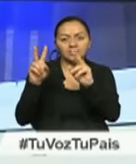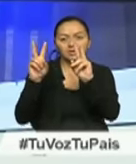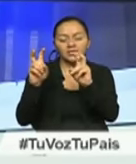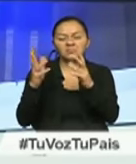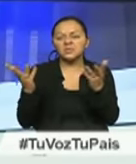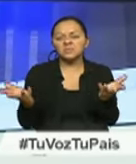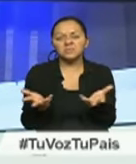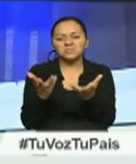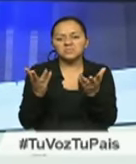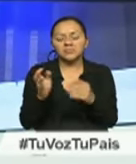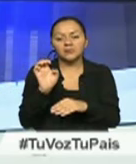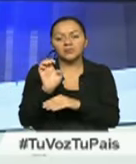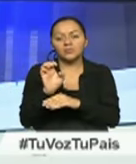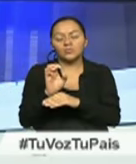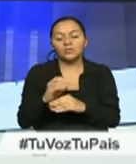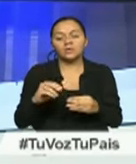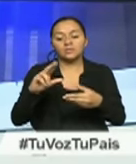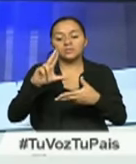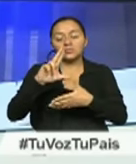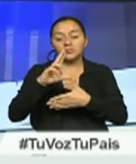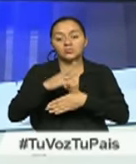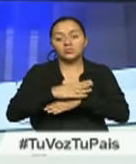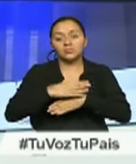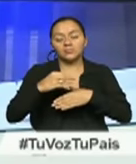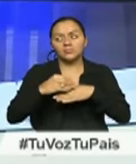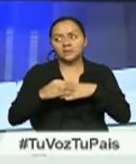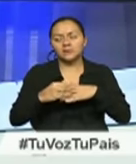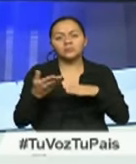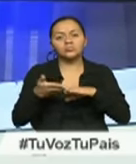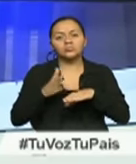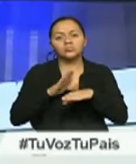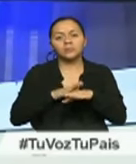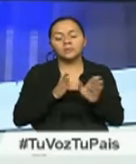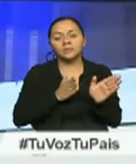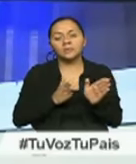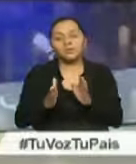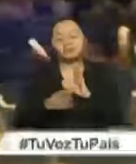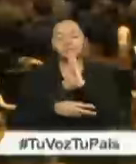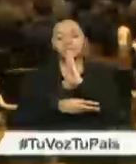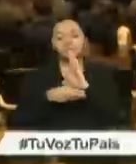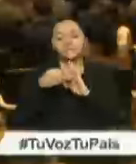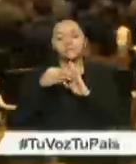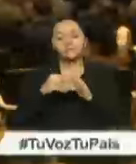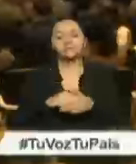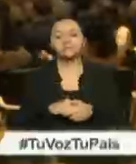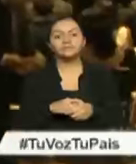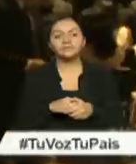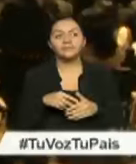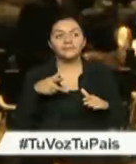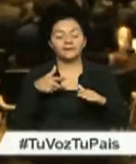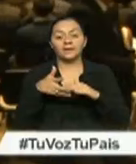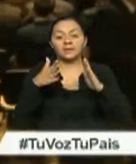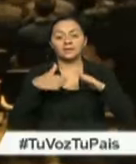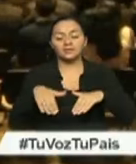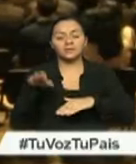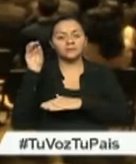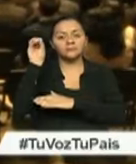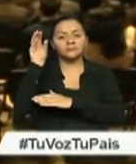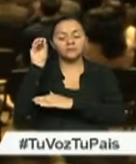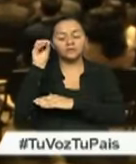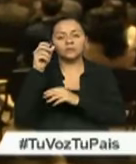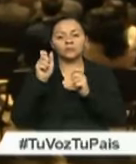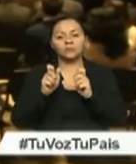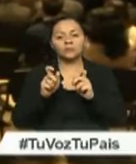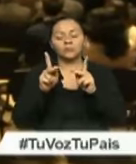que toma el Ecuador y la región en materia de política hidrocarburífera. Se inauguró el Foro de Oportunidades